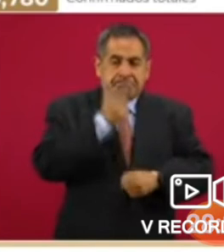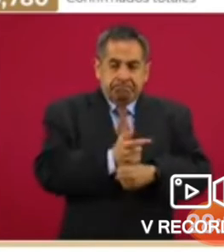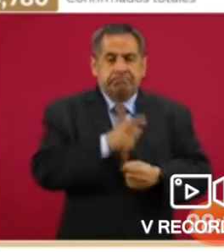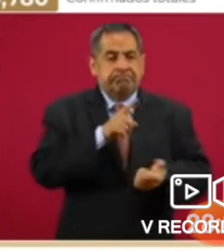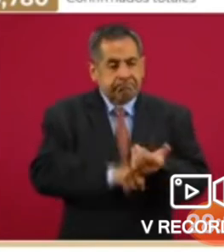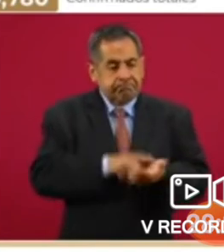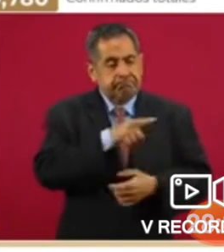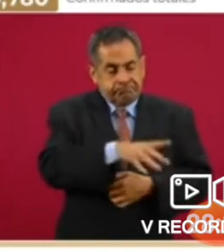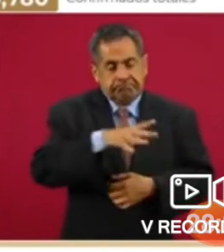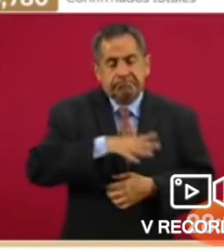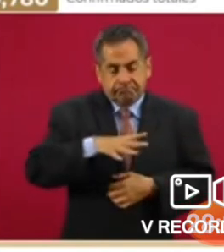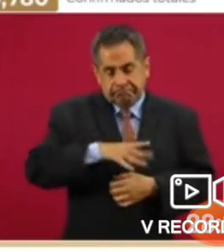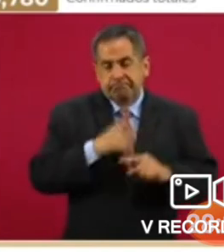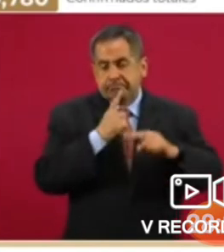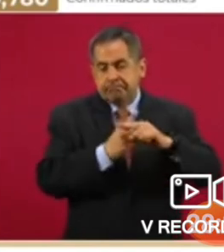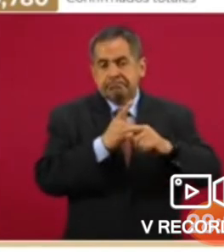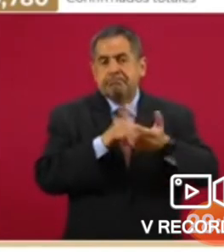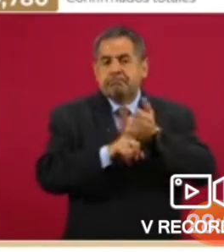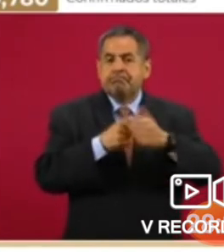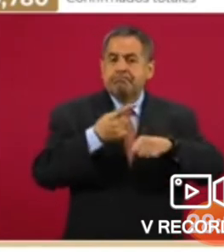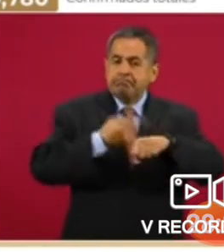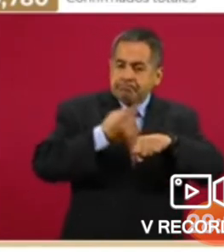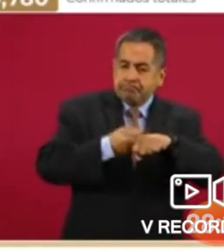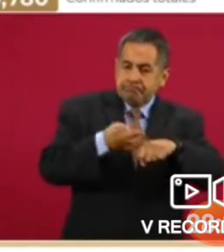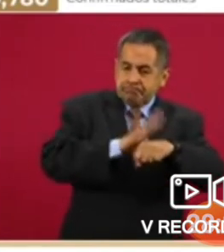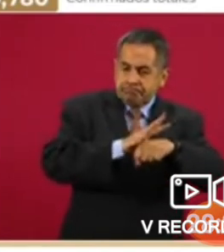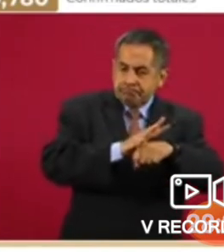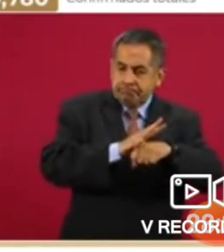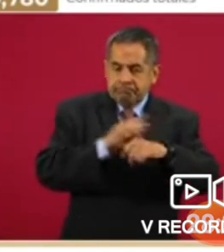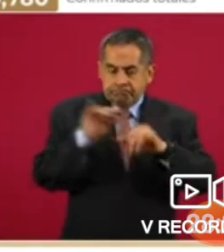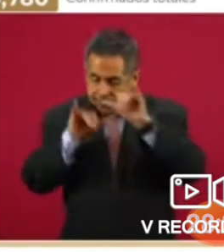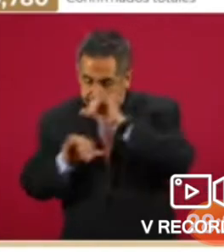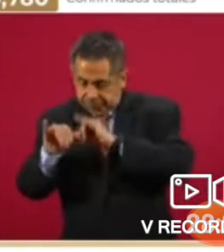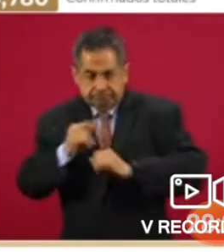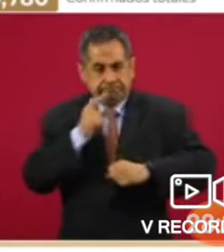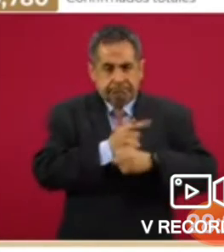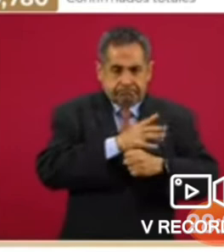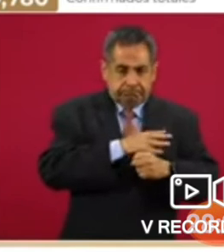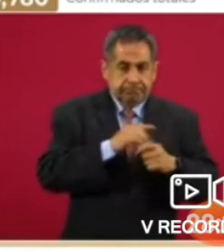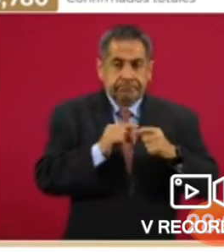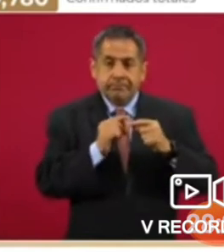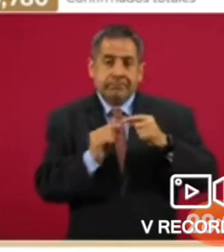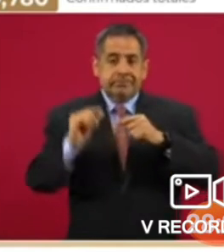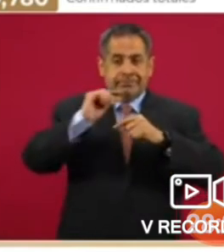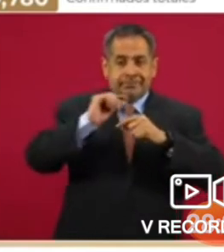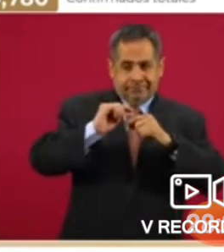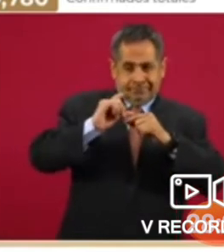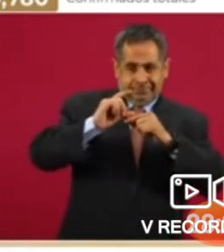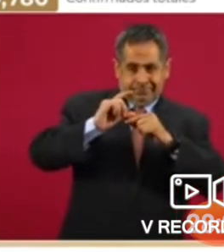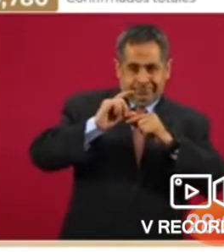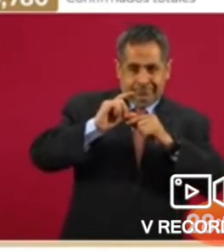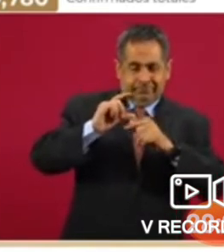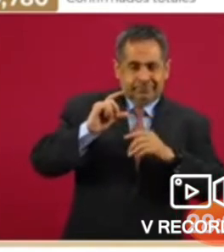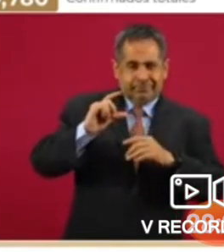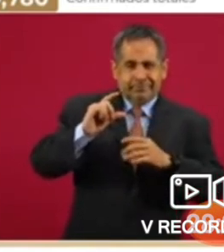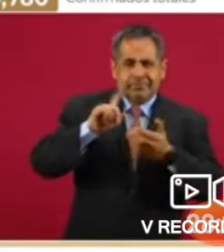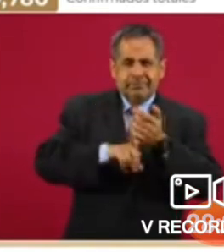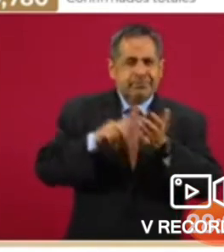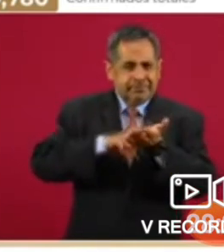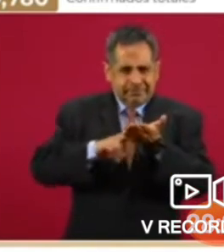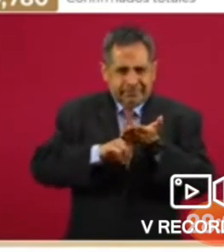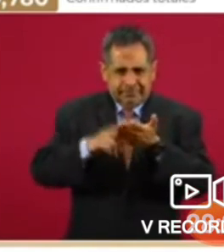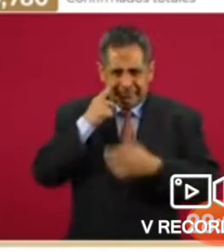hicieron muestras y salieron positivos al virus SARS-CoV-2. Y arriba de la gráfica ven un pequeño segmento de